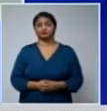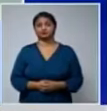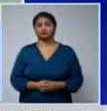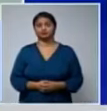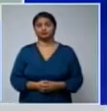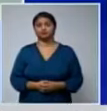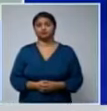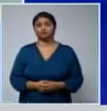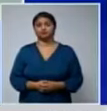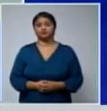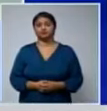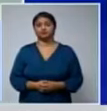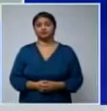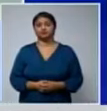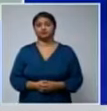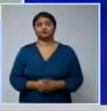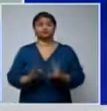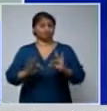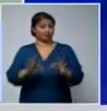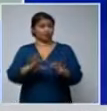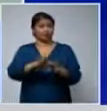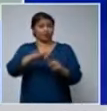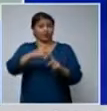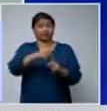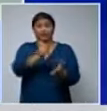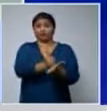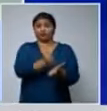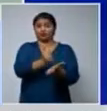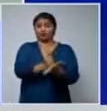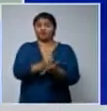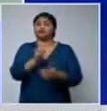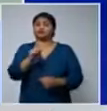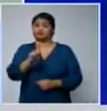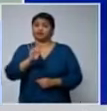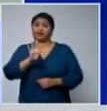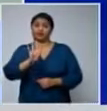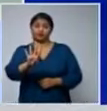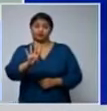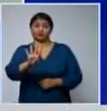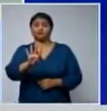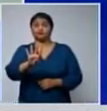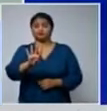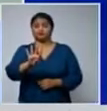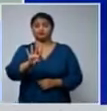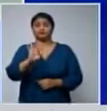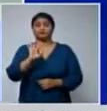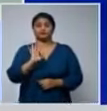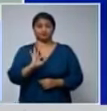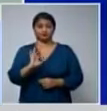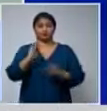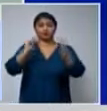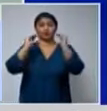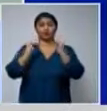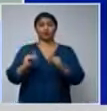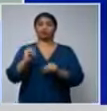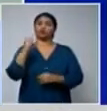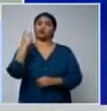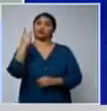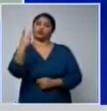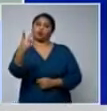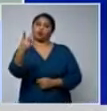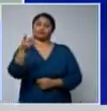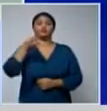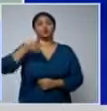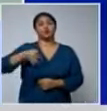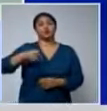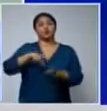municipio cabecera Guantánamo con 14 casos ayer y Baracoa con 2. El municipio especial de